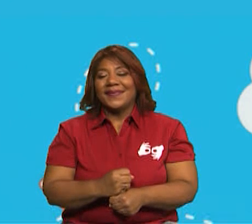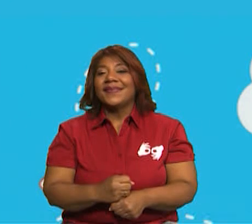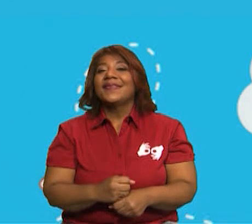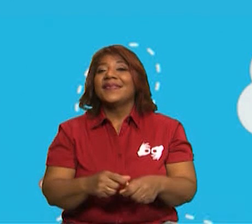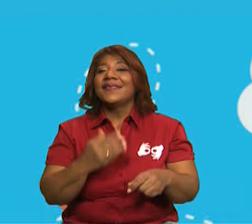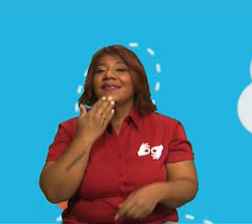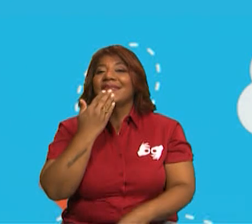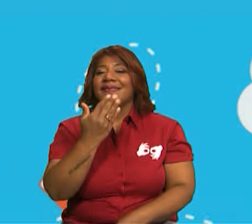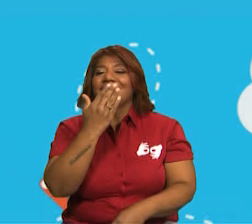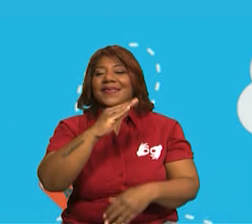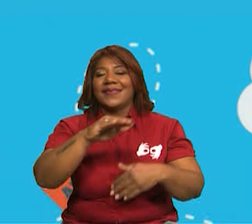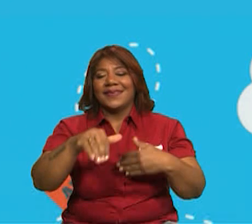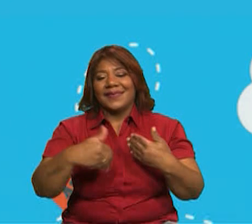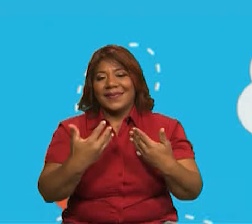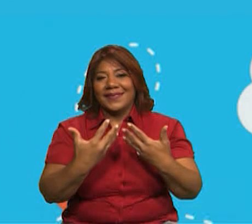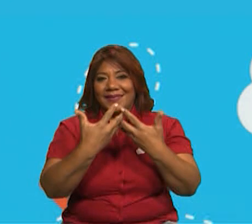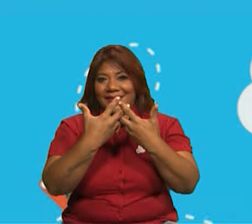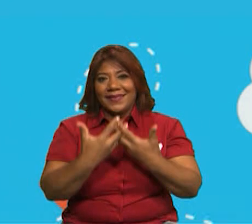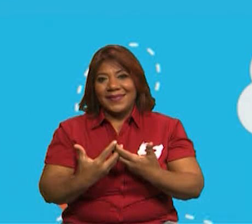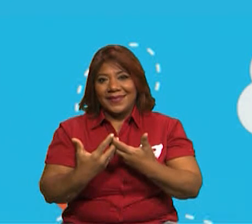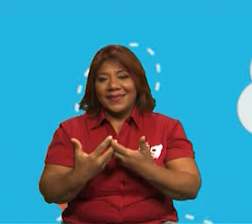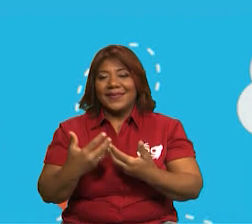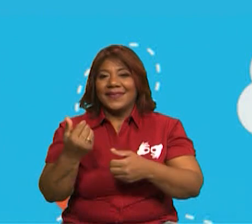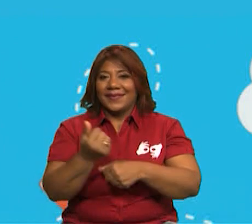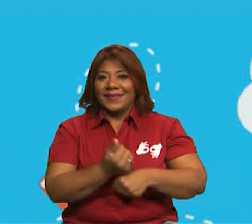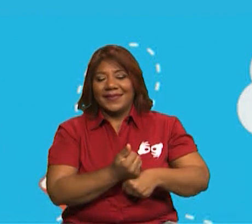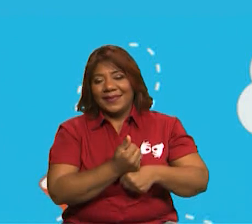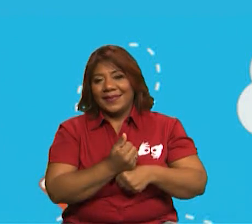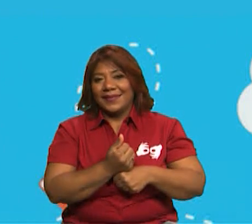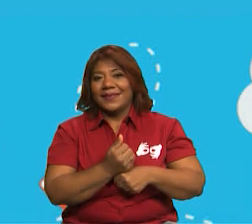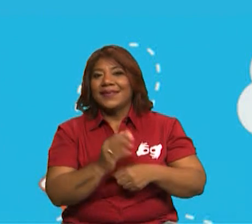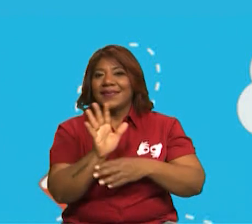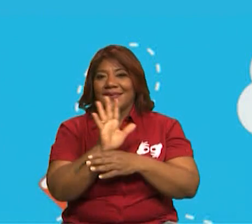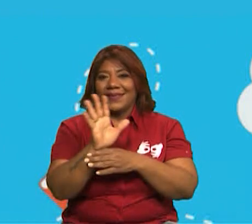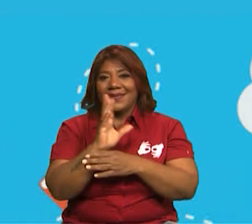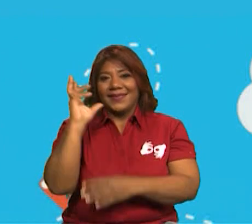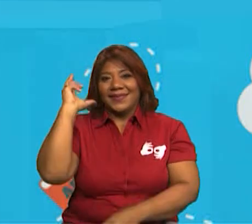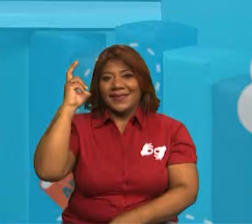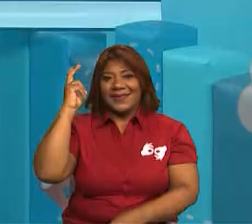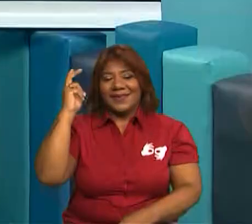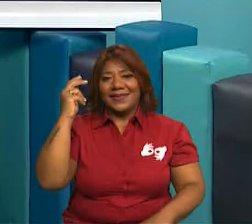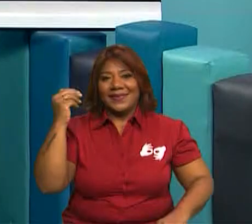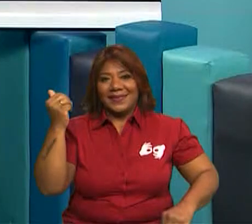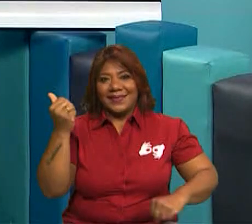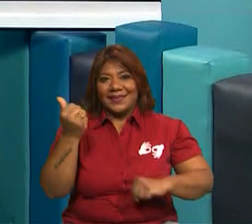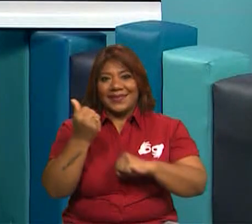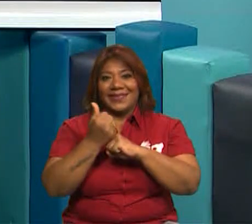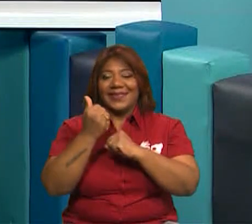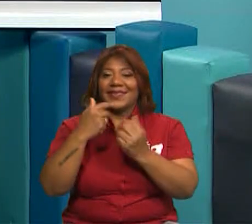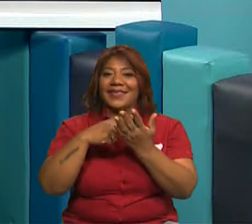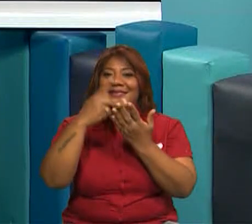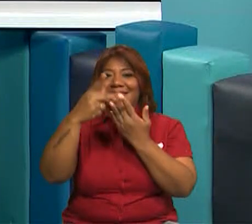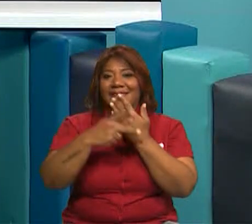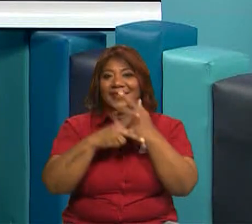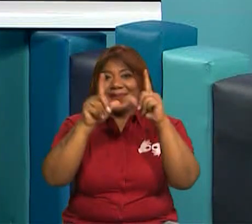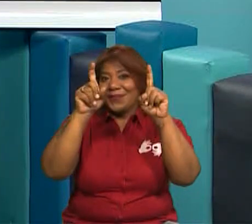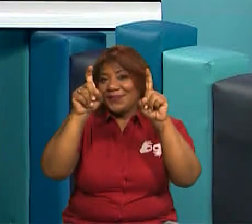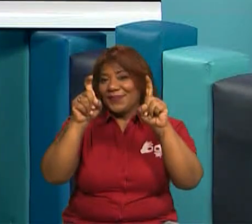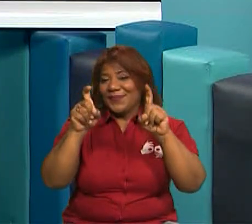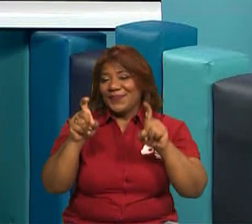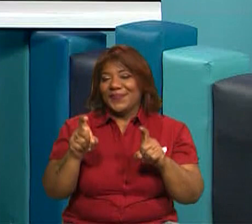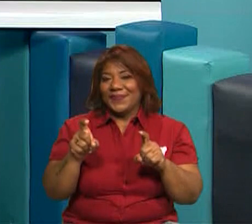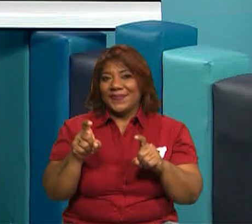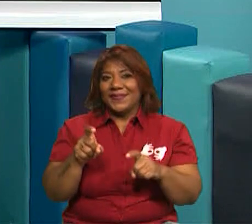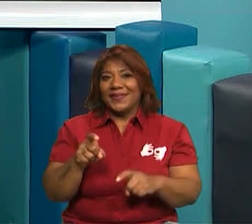Y agradecemos a todos nuestros patrocinadores, fundaciones, televisoras y radioemisoras por apoyar este